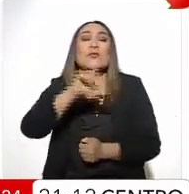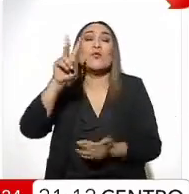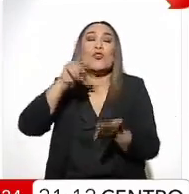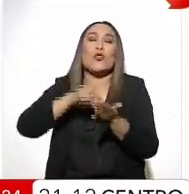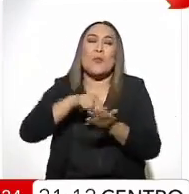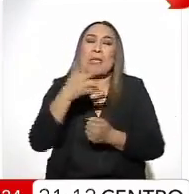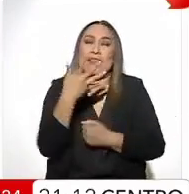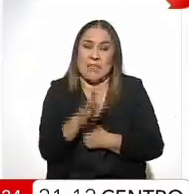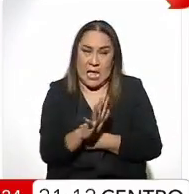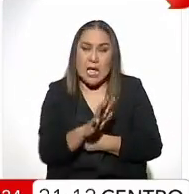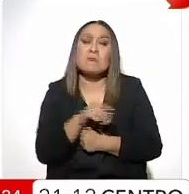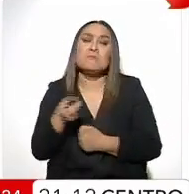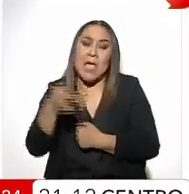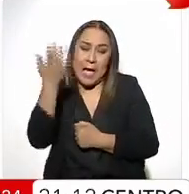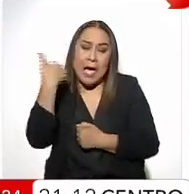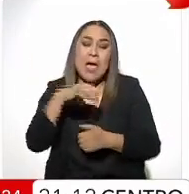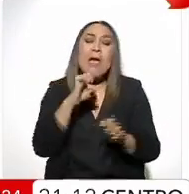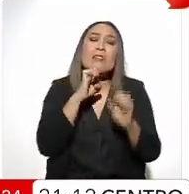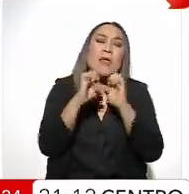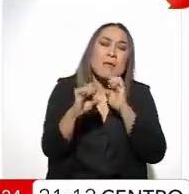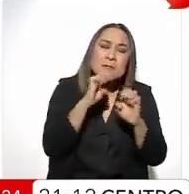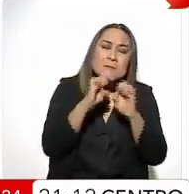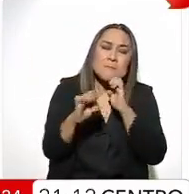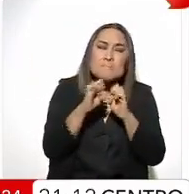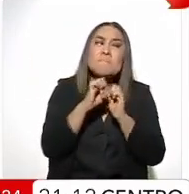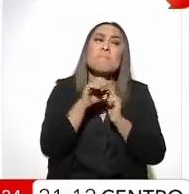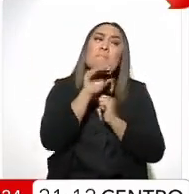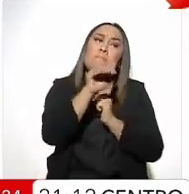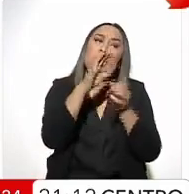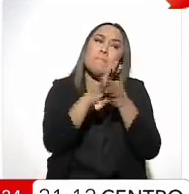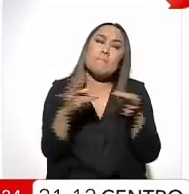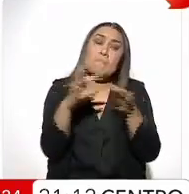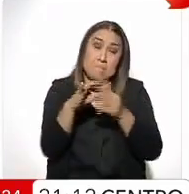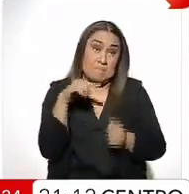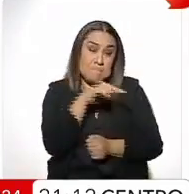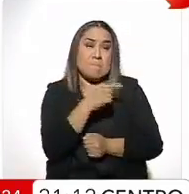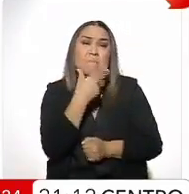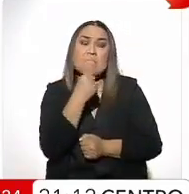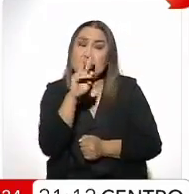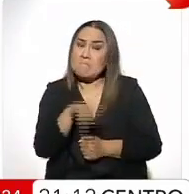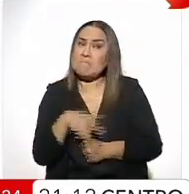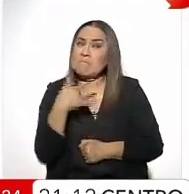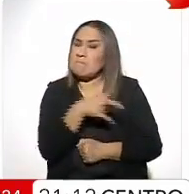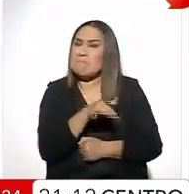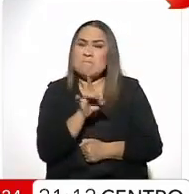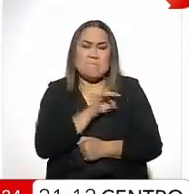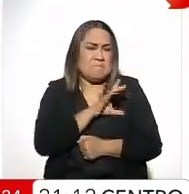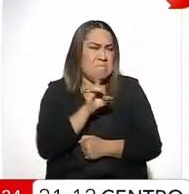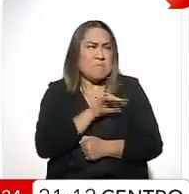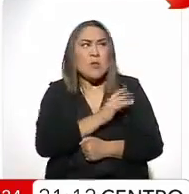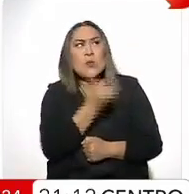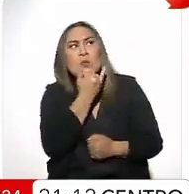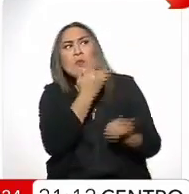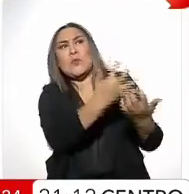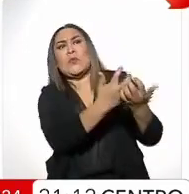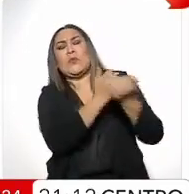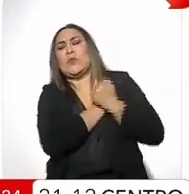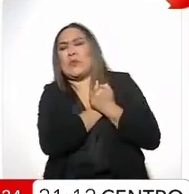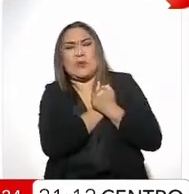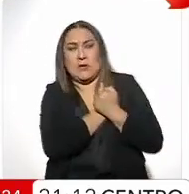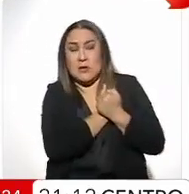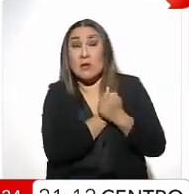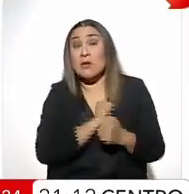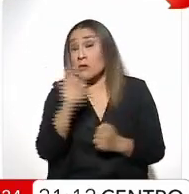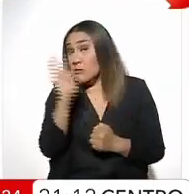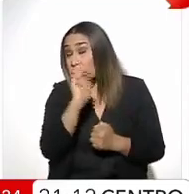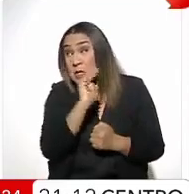él dio una entrevista donde dijo que él tenía pánico que lo capturaran y si iba a